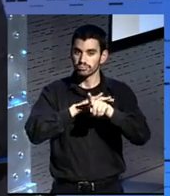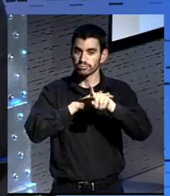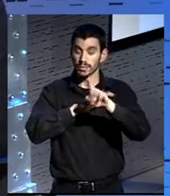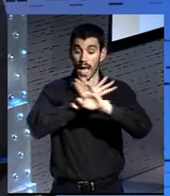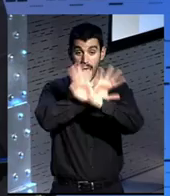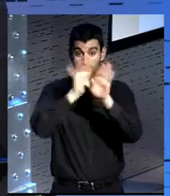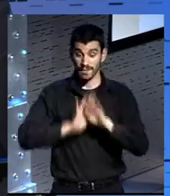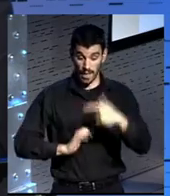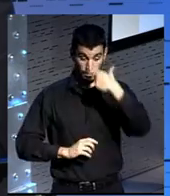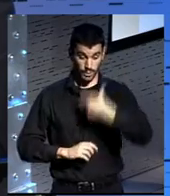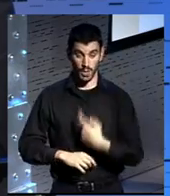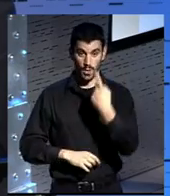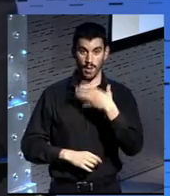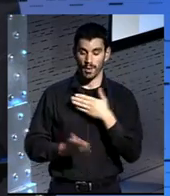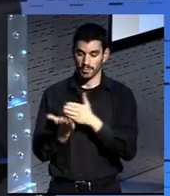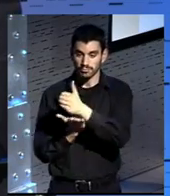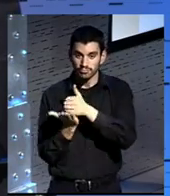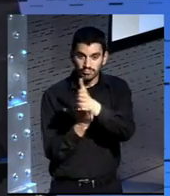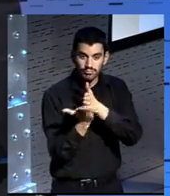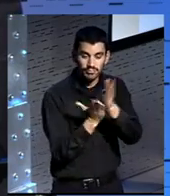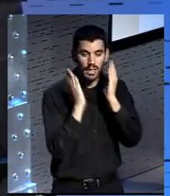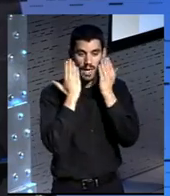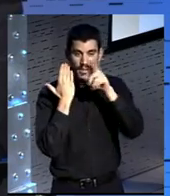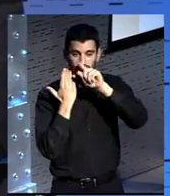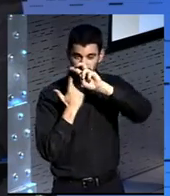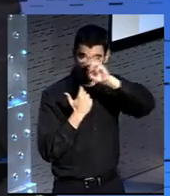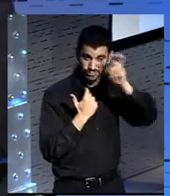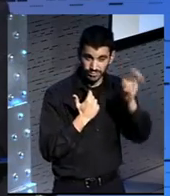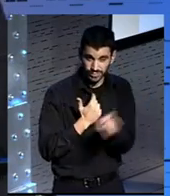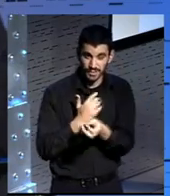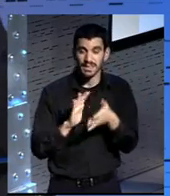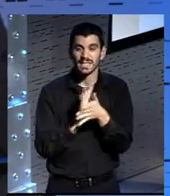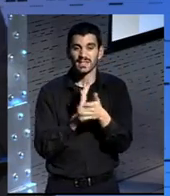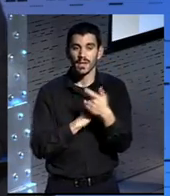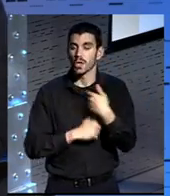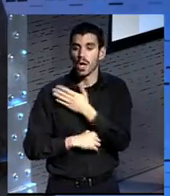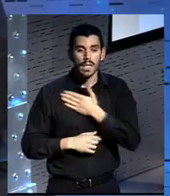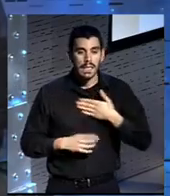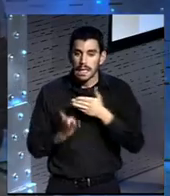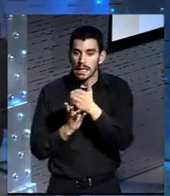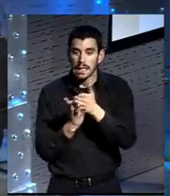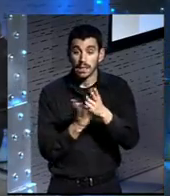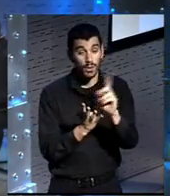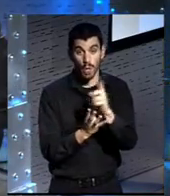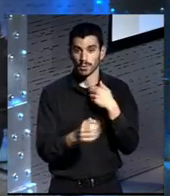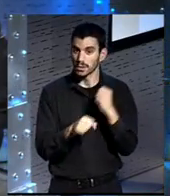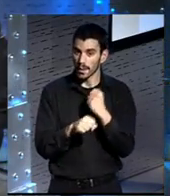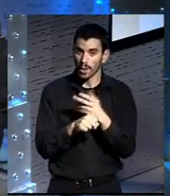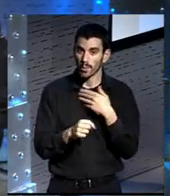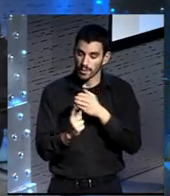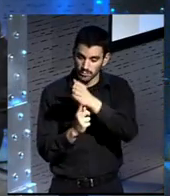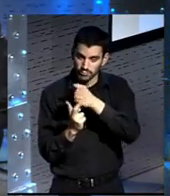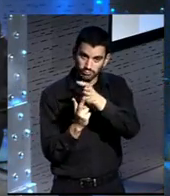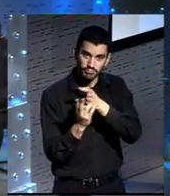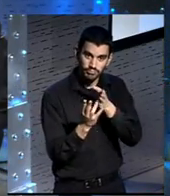multicanal no sea porque tenemos muchos canales, sino porque actuamos todos por todos los canales. Una pregunta que intento que no